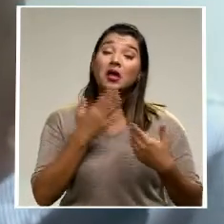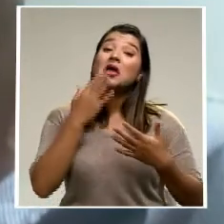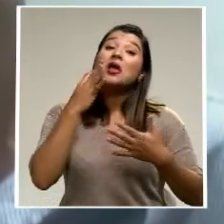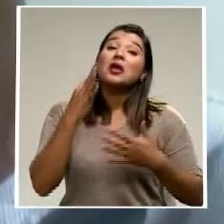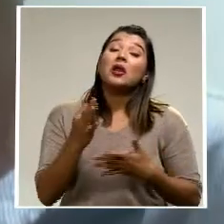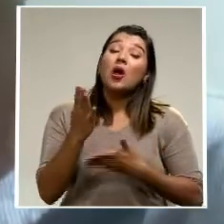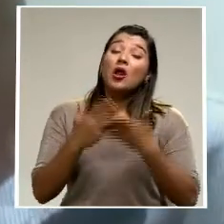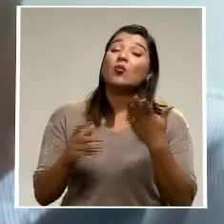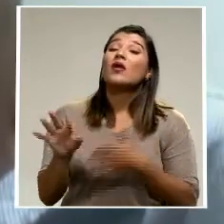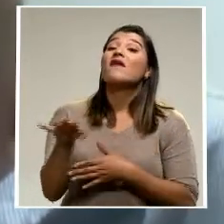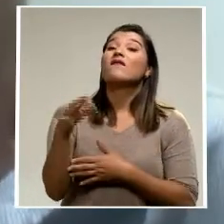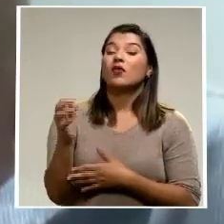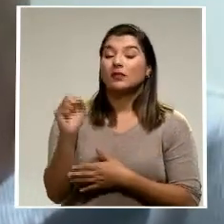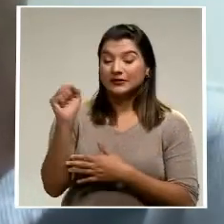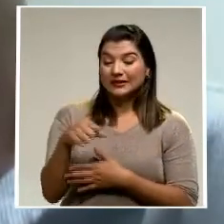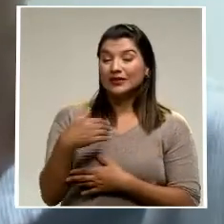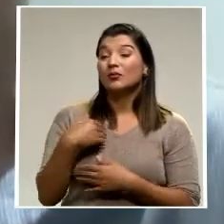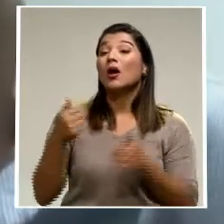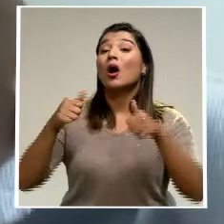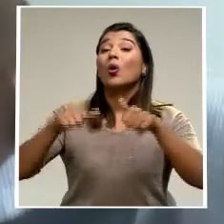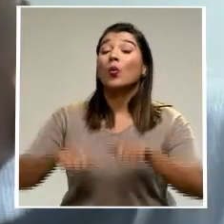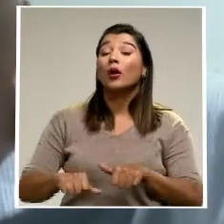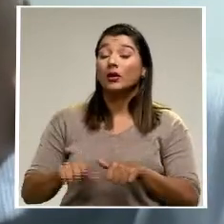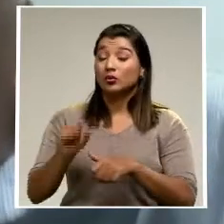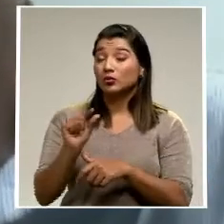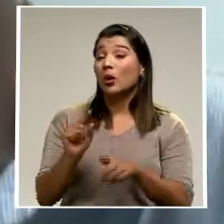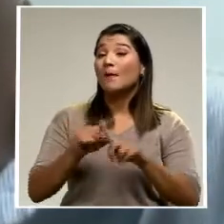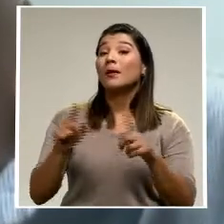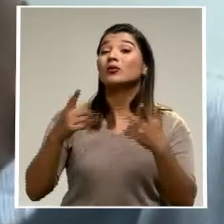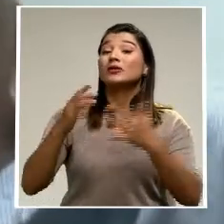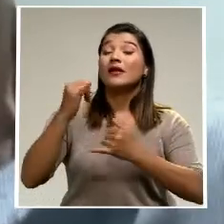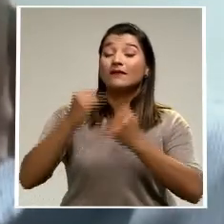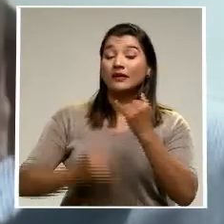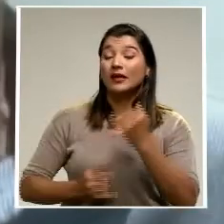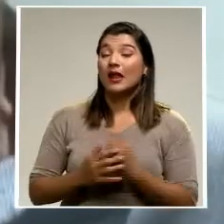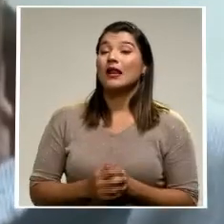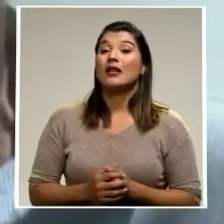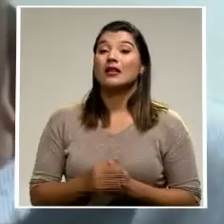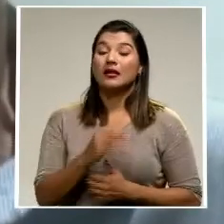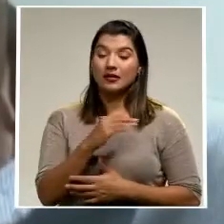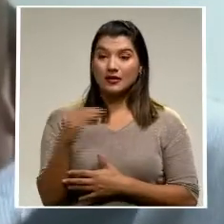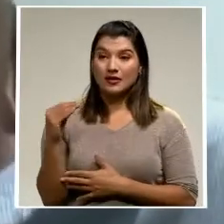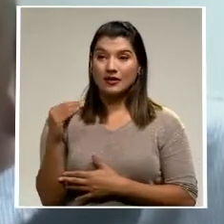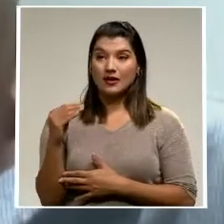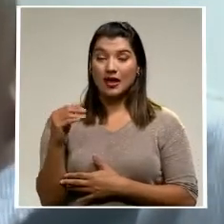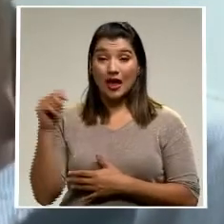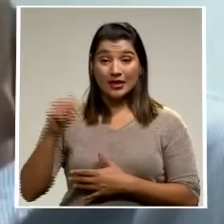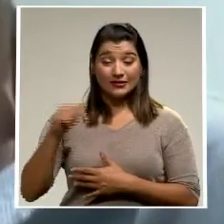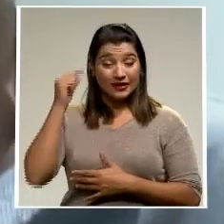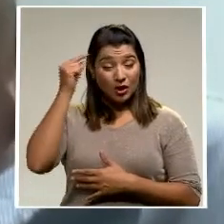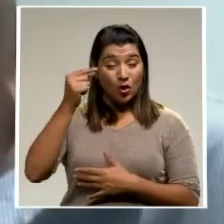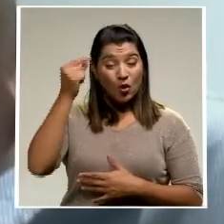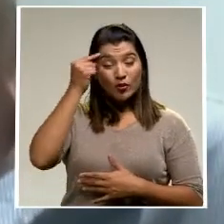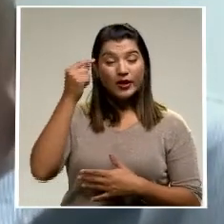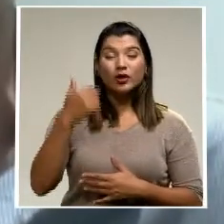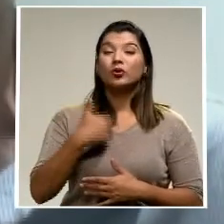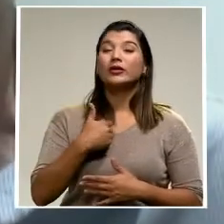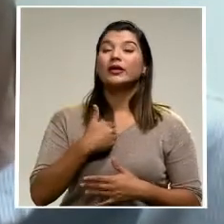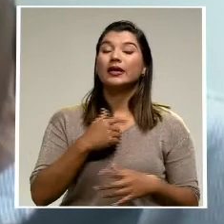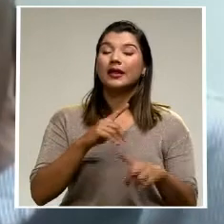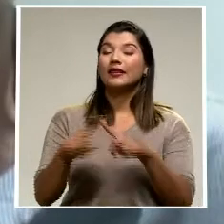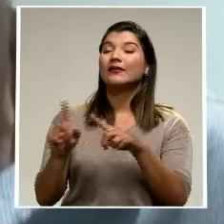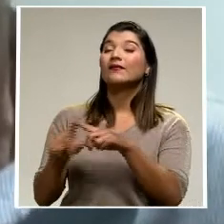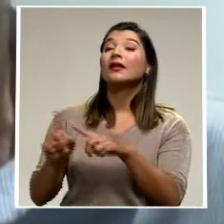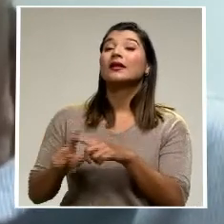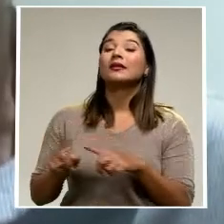han habido como acuerdos pequeños, débiles, pero finalmente acuerdos, y este gobierno ha transitado por una especie de